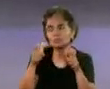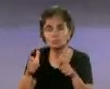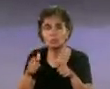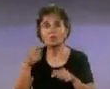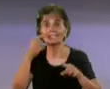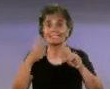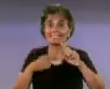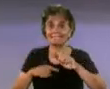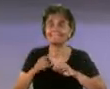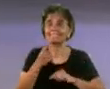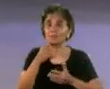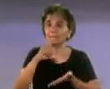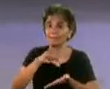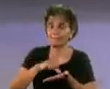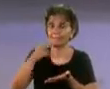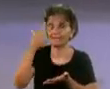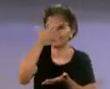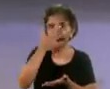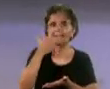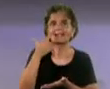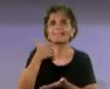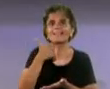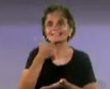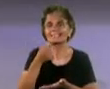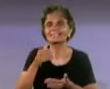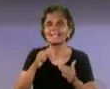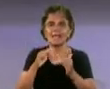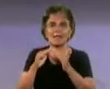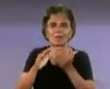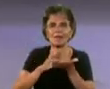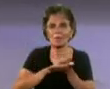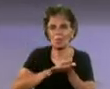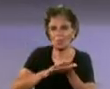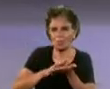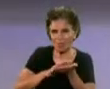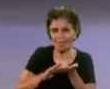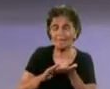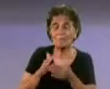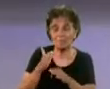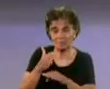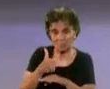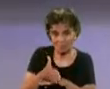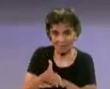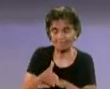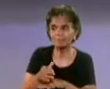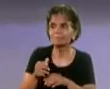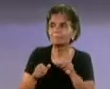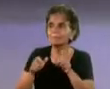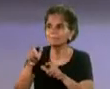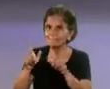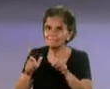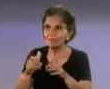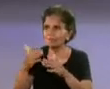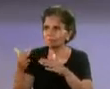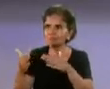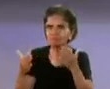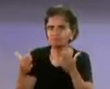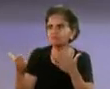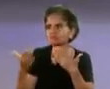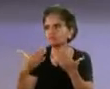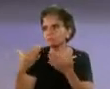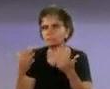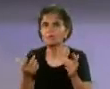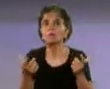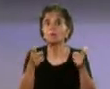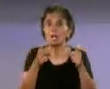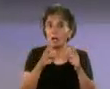la ciudad, Gastón Issa, estuvo en el barrio Pueblo Nuevo, donde dialogó con vecinos, mantuvo una reunión de gabinete y también inspeccionó las obras